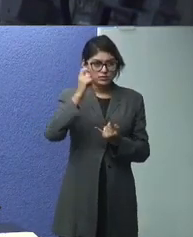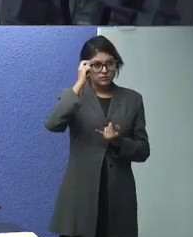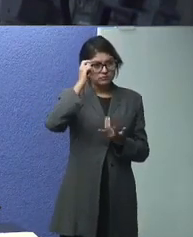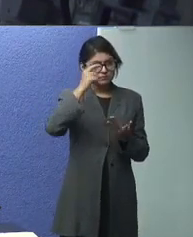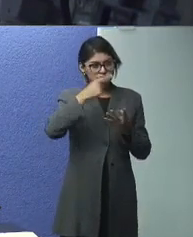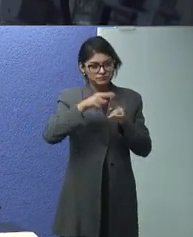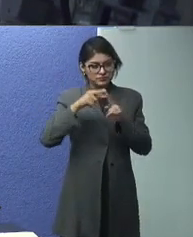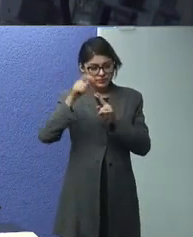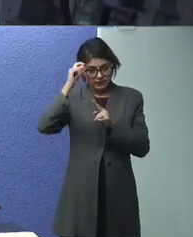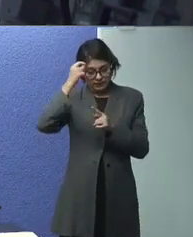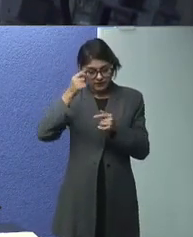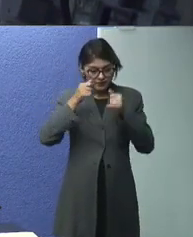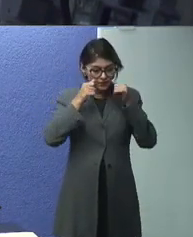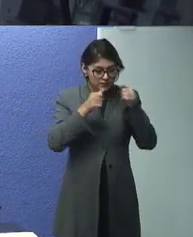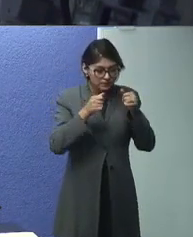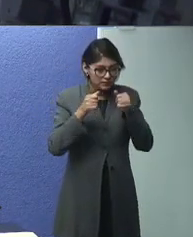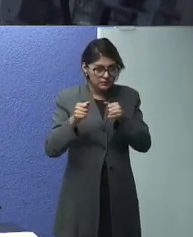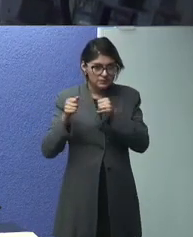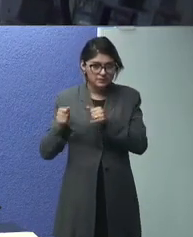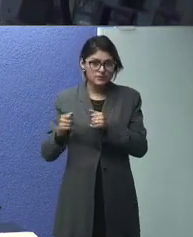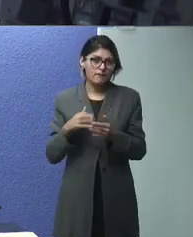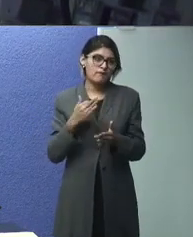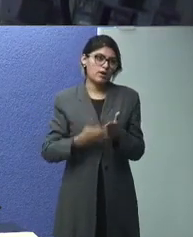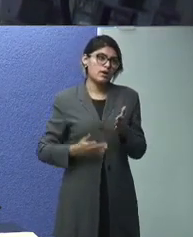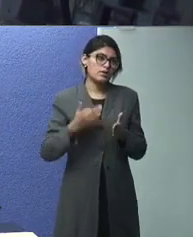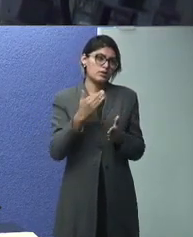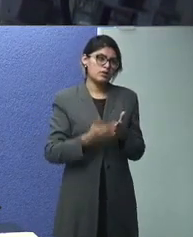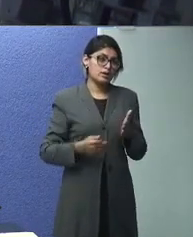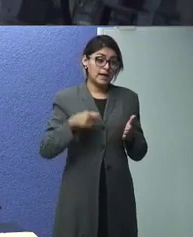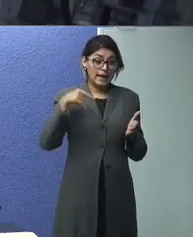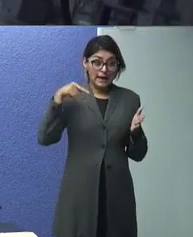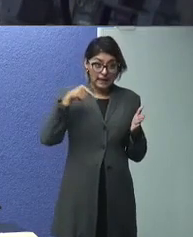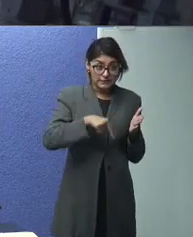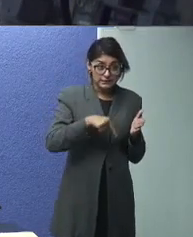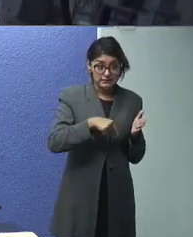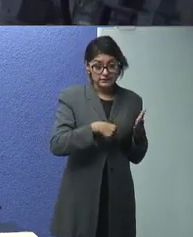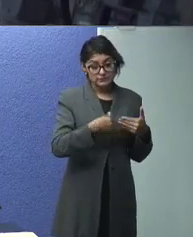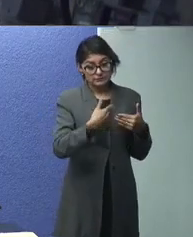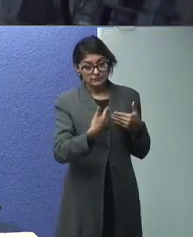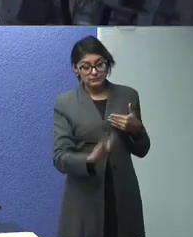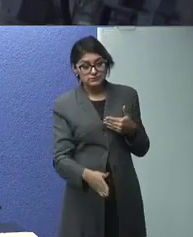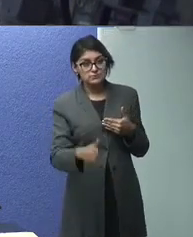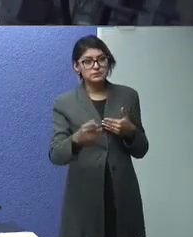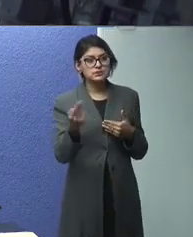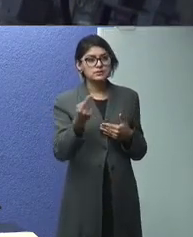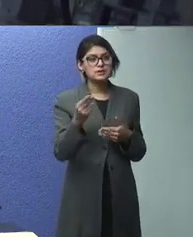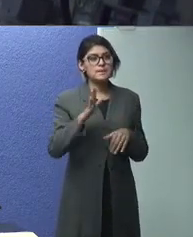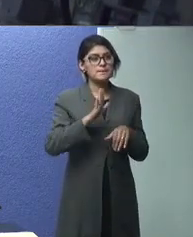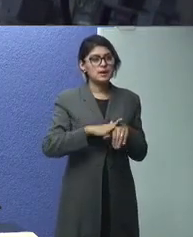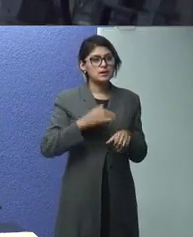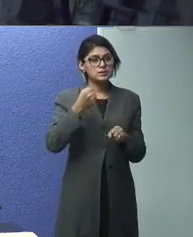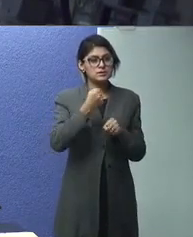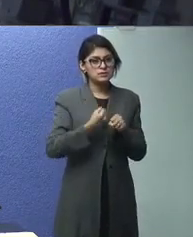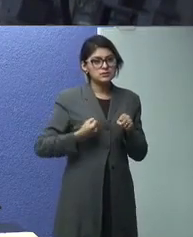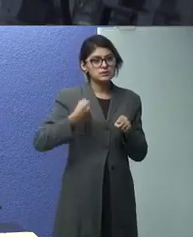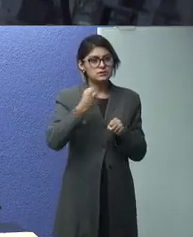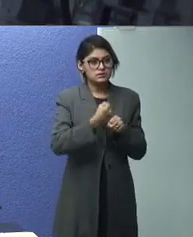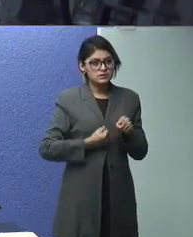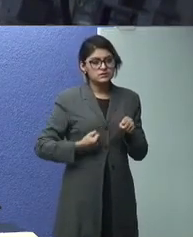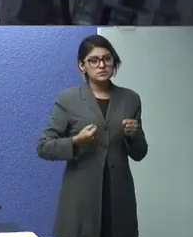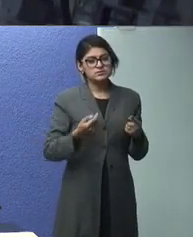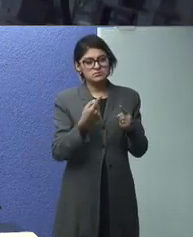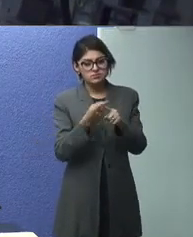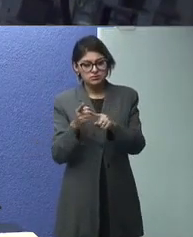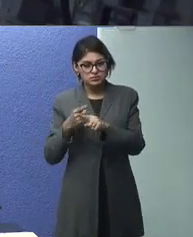a la población diversa, y que desde ahí tenemos todavía muchas cosas que trabajar. Considero